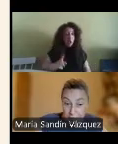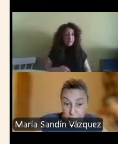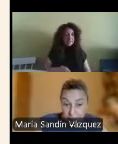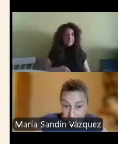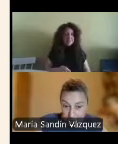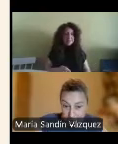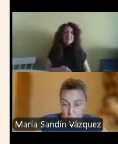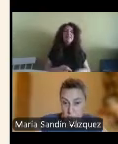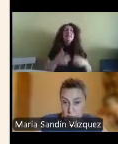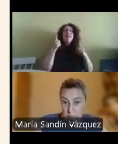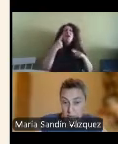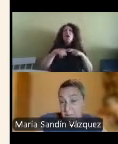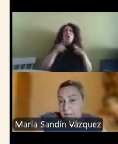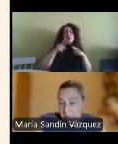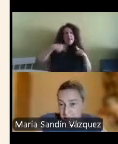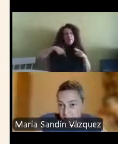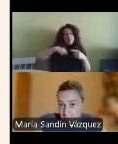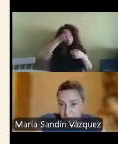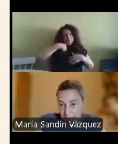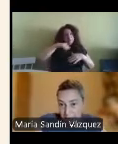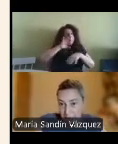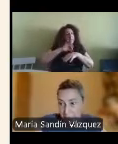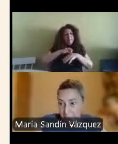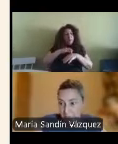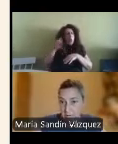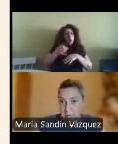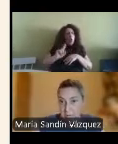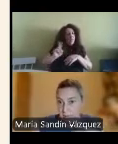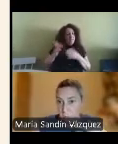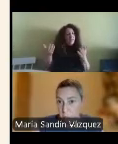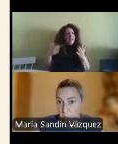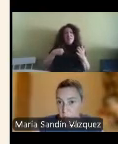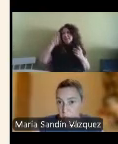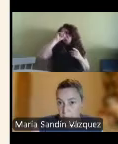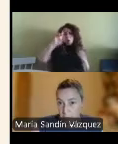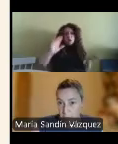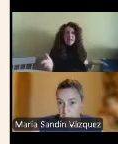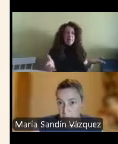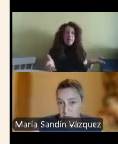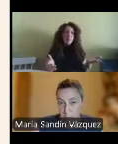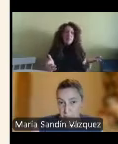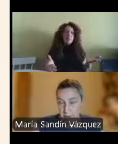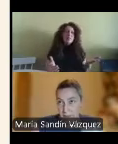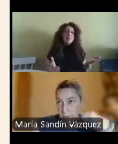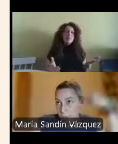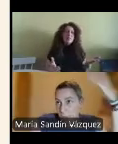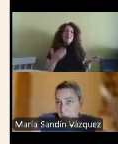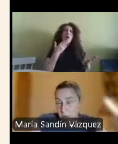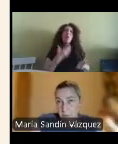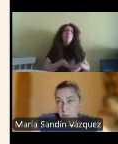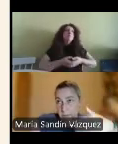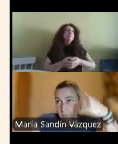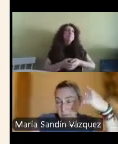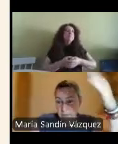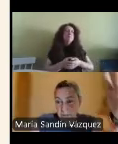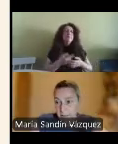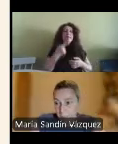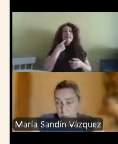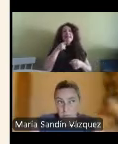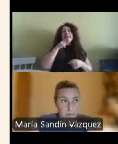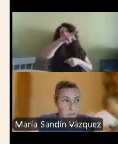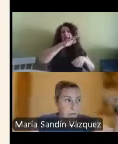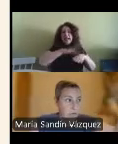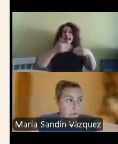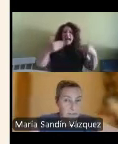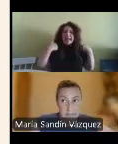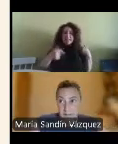además no deberíamos ni hacer nosotros, ni sabemos, ni tal. Es decir, es un poco como, pues eso, poner el foco en el otro, en la responsabilidad